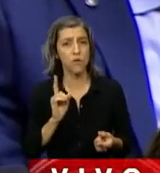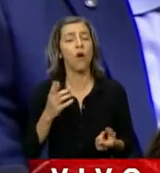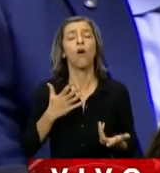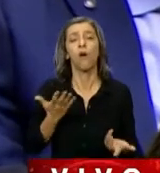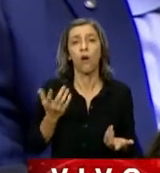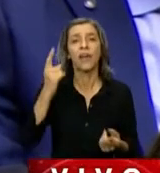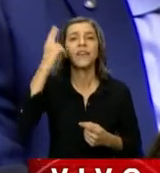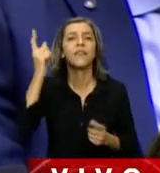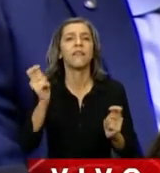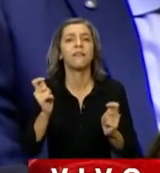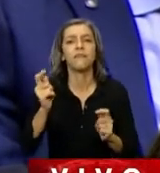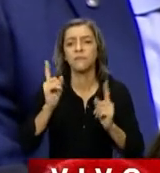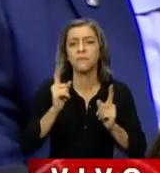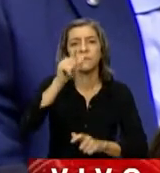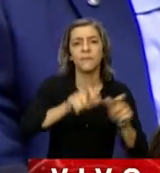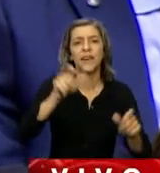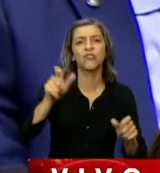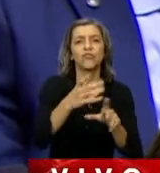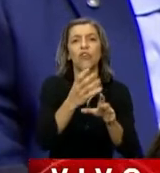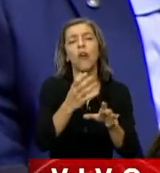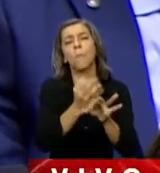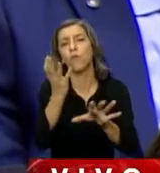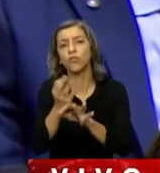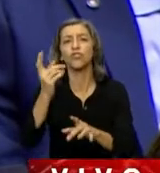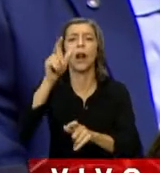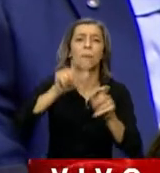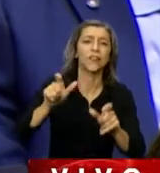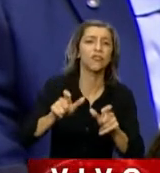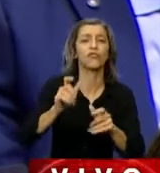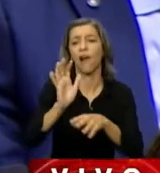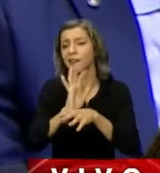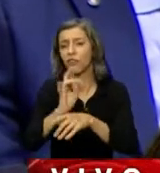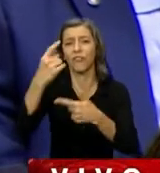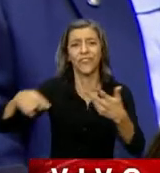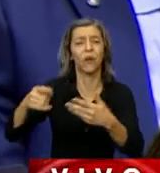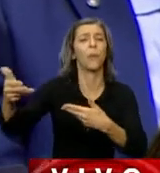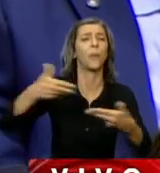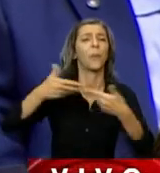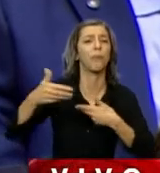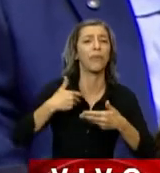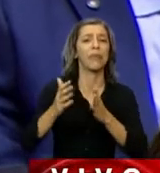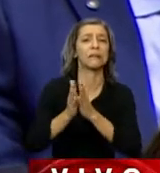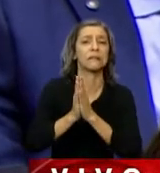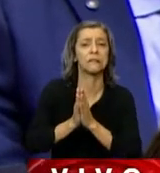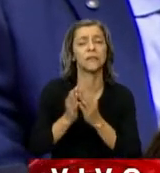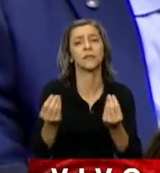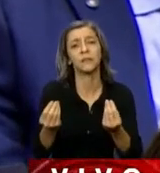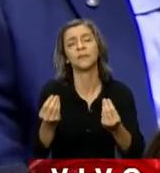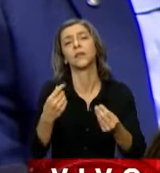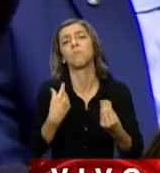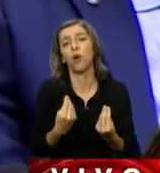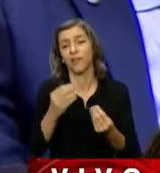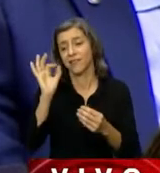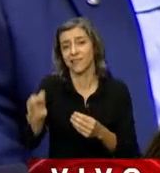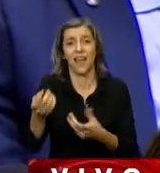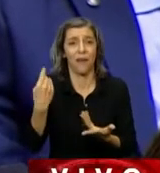todos aquellos que a lo largo de estos meses nos han venido a reclamar, a pedir, a suplicar, porque estaban viendo que un fondo que